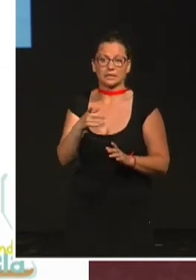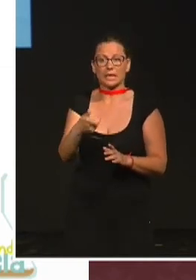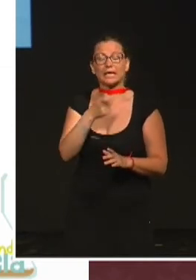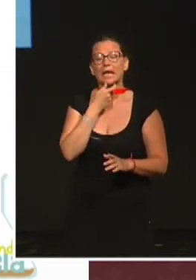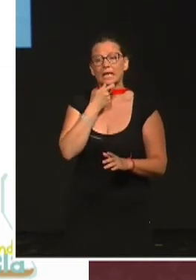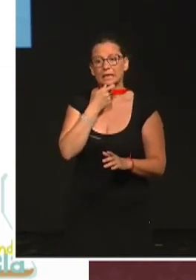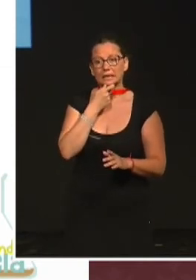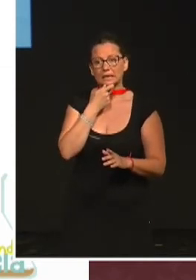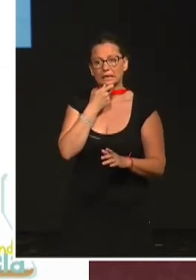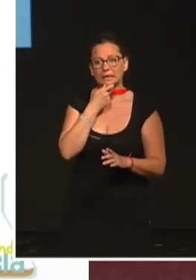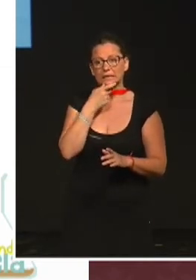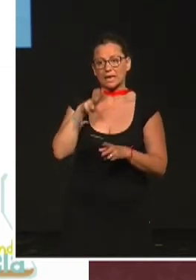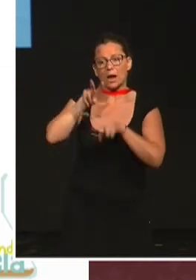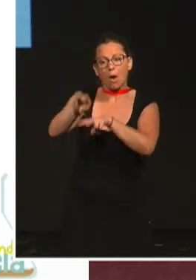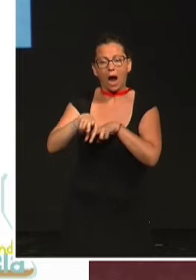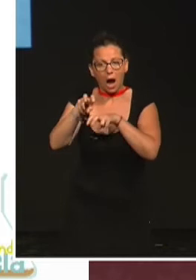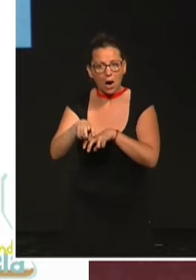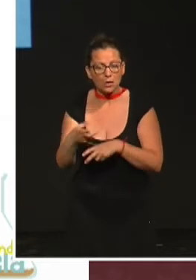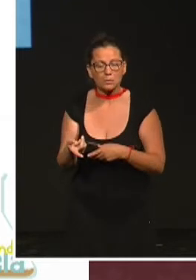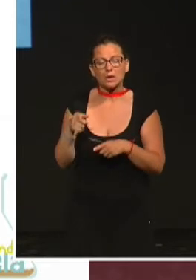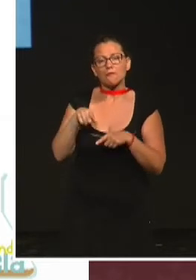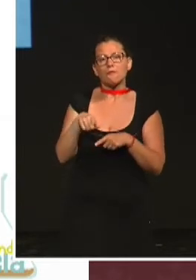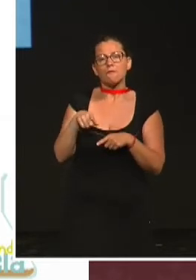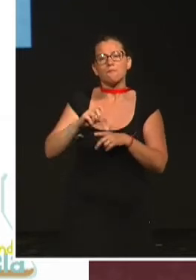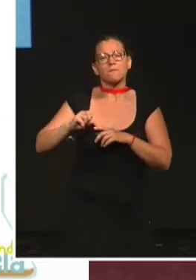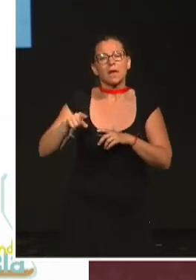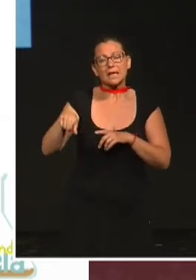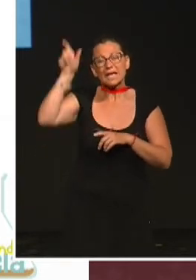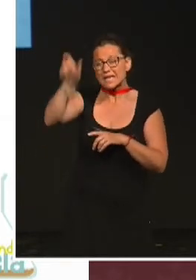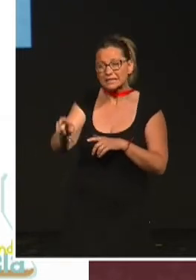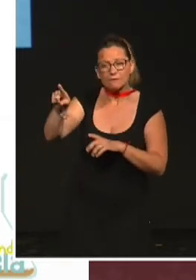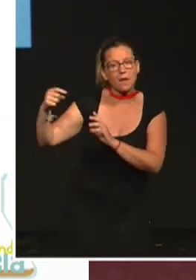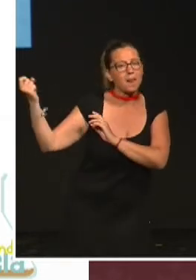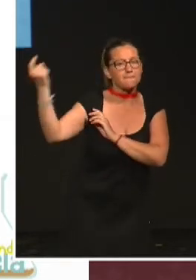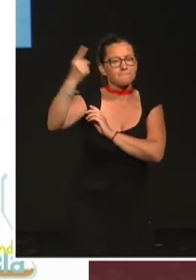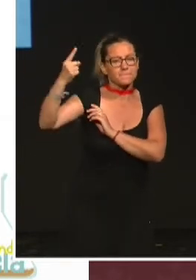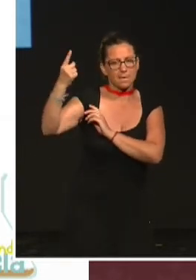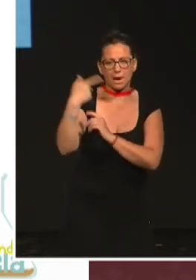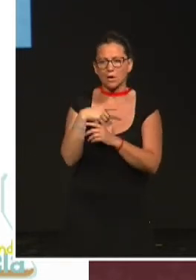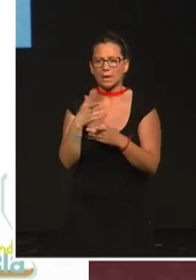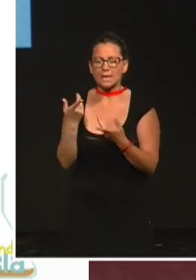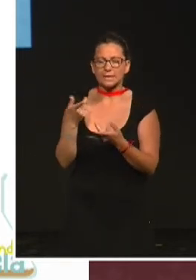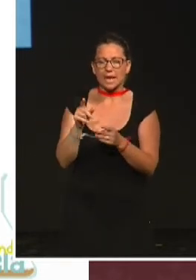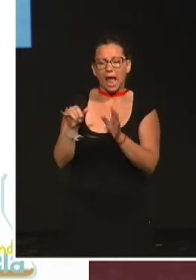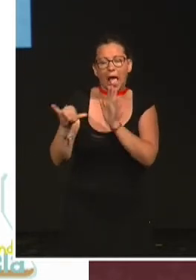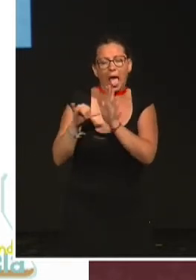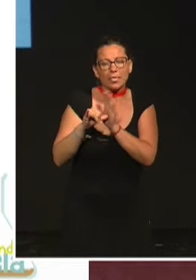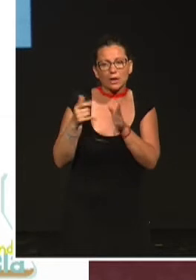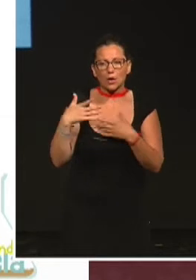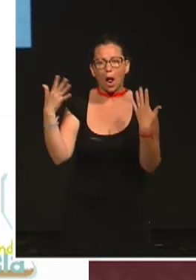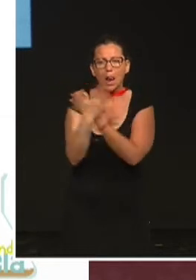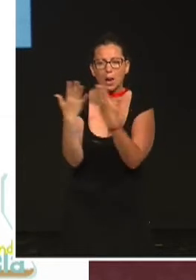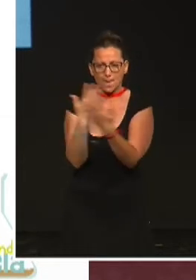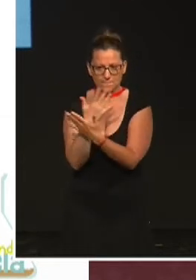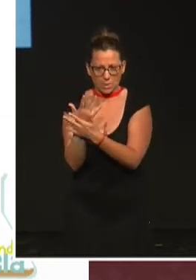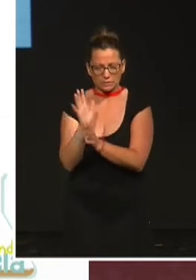la localidad de Indore, en la India, fue el primero que hizo una aproximación científica del compostaje. En su obra, en Agricultural Testament,